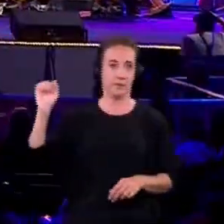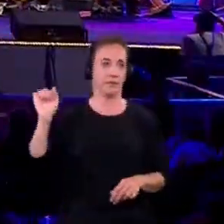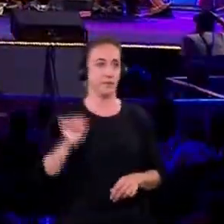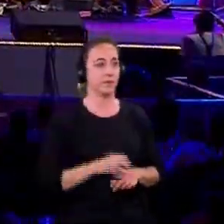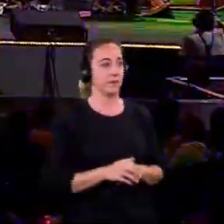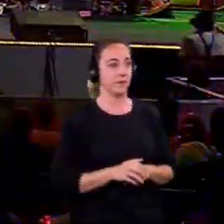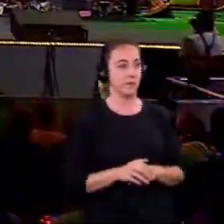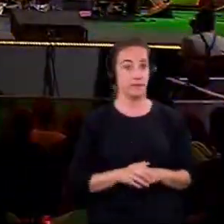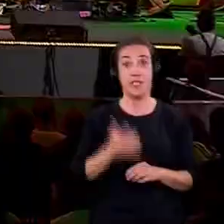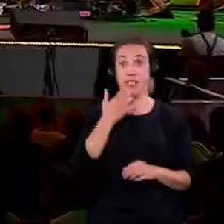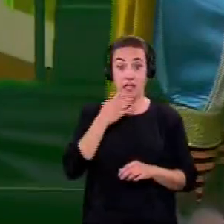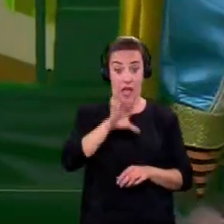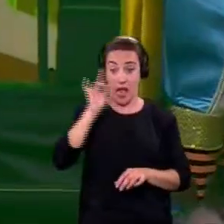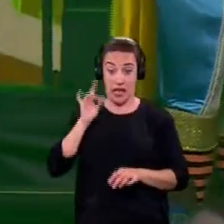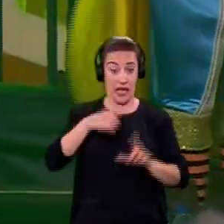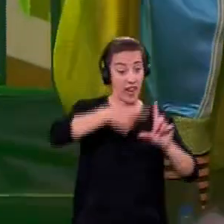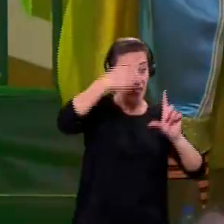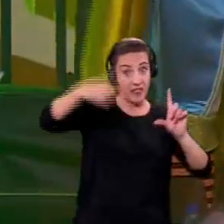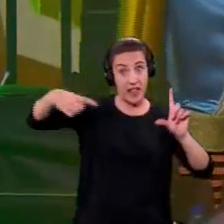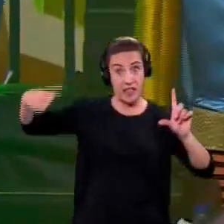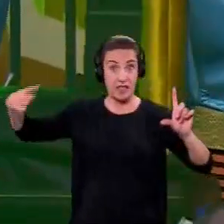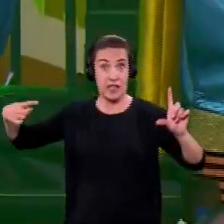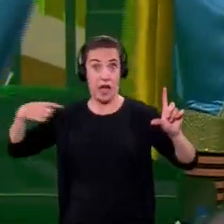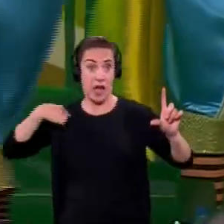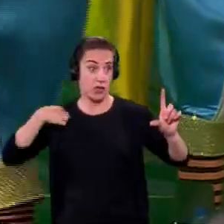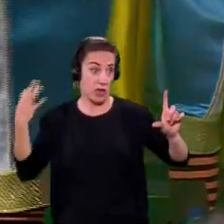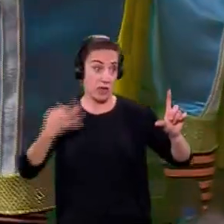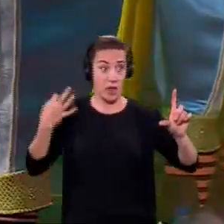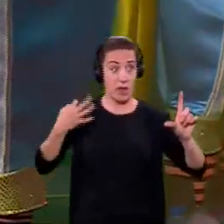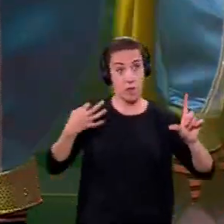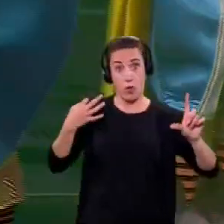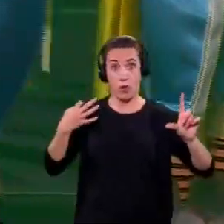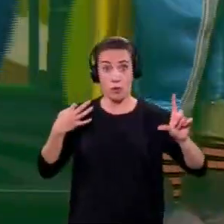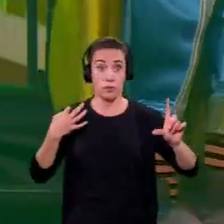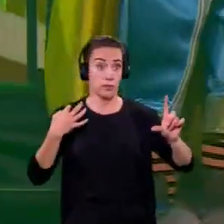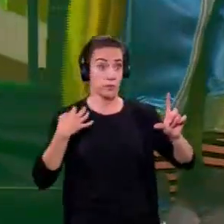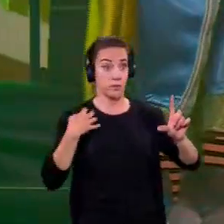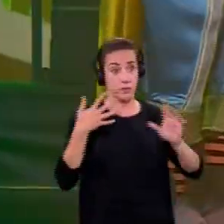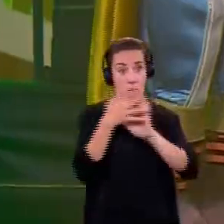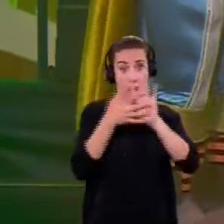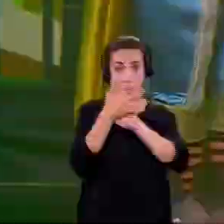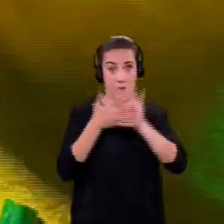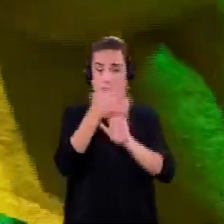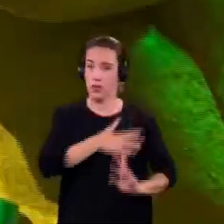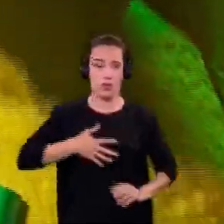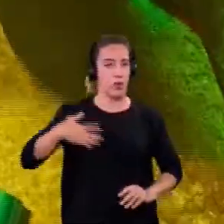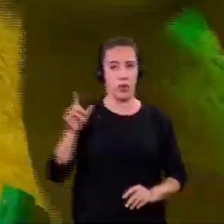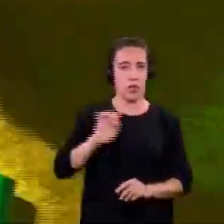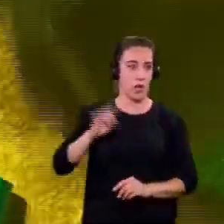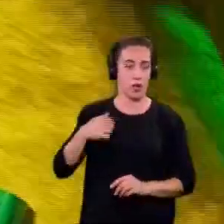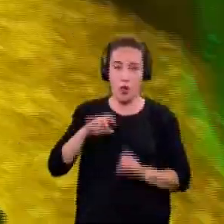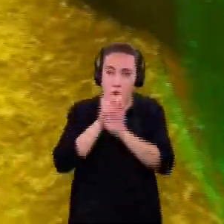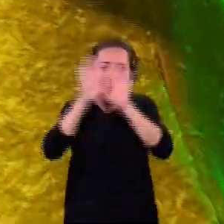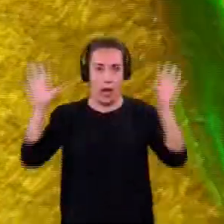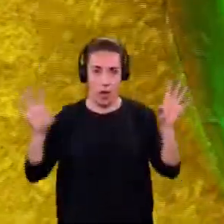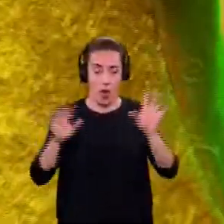ah. Si tuviera que elegir unos datos de los que no hablar, tengo claro y unos cuantos en los